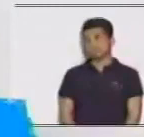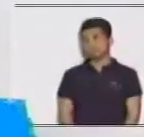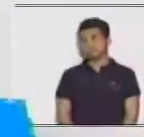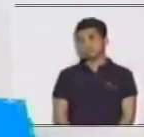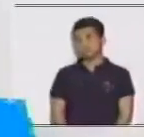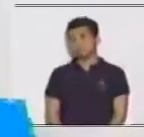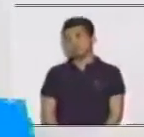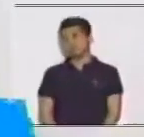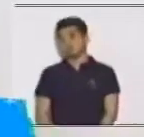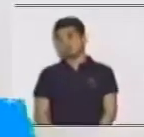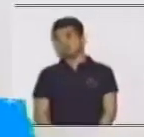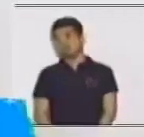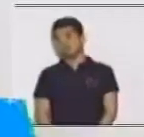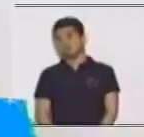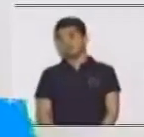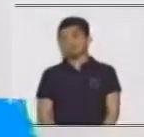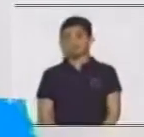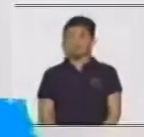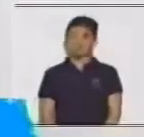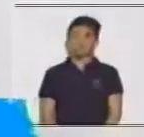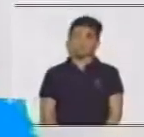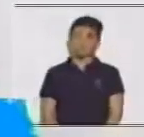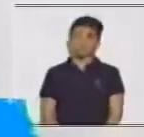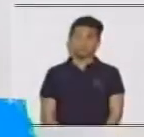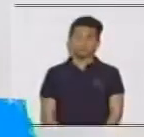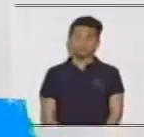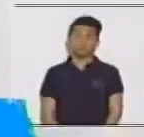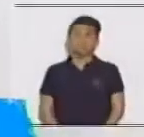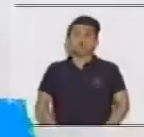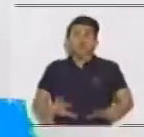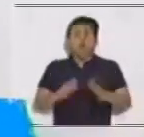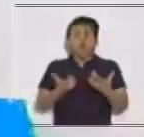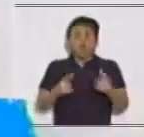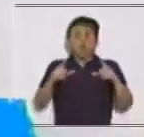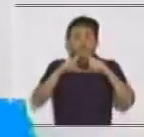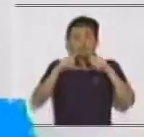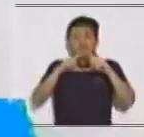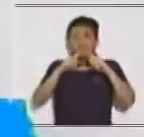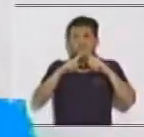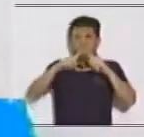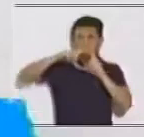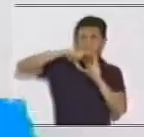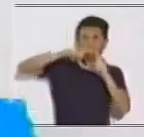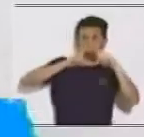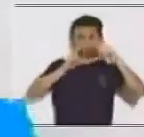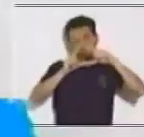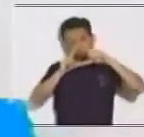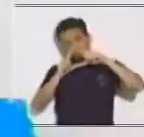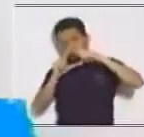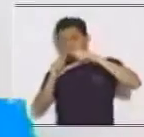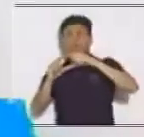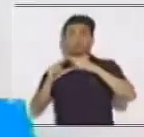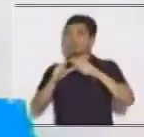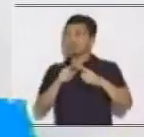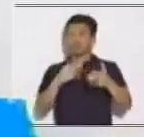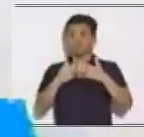O lo puedo poner así. Ahí se recuerdan que la posición del triángulo puede cambiar, pero siempre cumple que tiene tres lados, es un